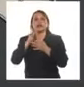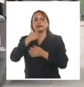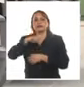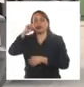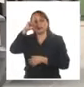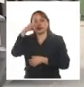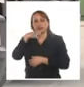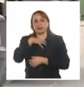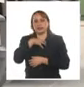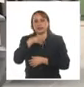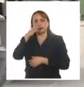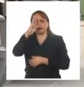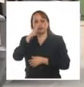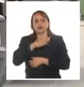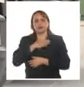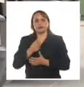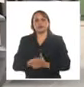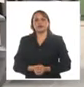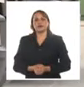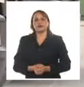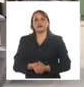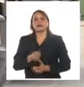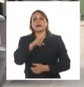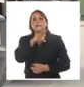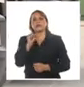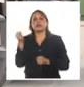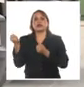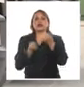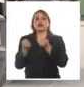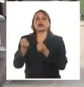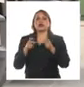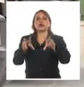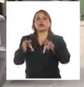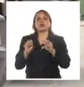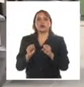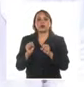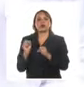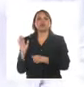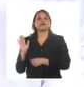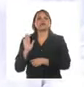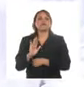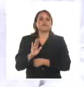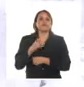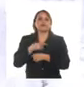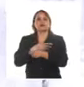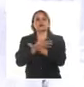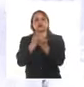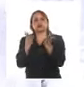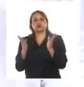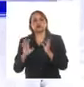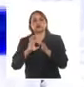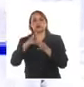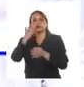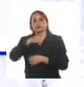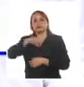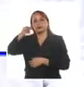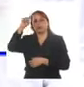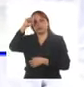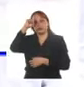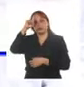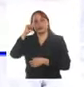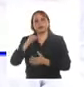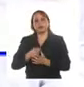disponibles. La adquisición de 20 vehículos nuevos, 20 vehículos que vienen a potenciar la actividad de comercialización de gas